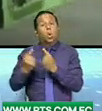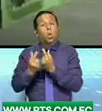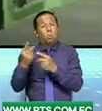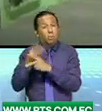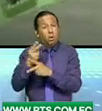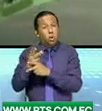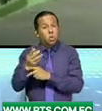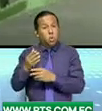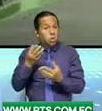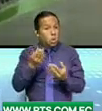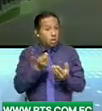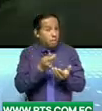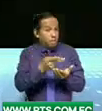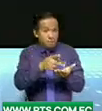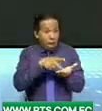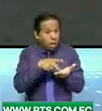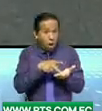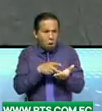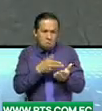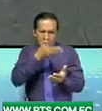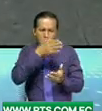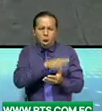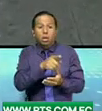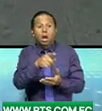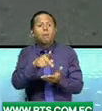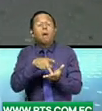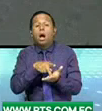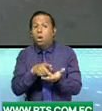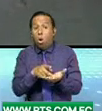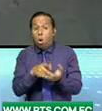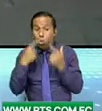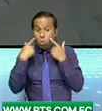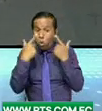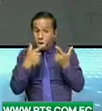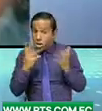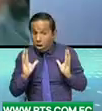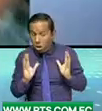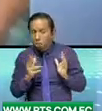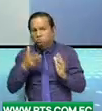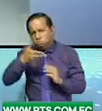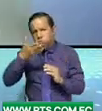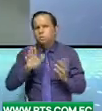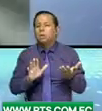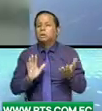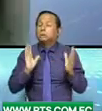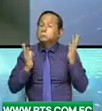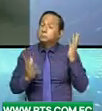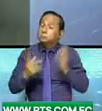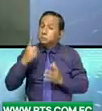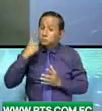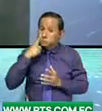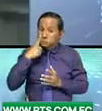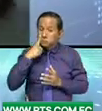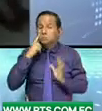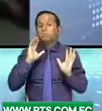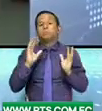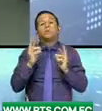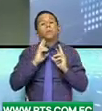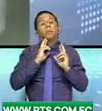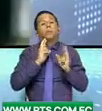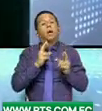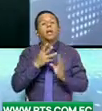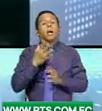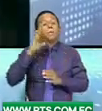que les estarían pidiendo la famosa vacuna para que puedan trabajar esperemos algunos resultados de la policía en las